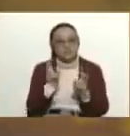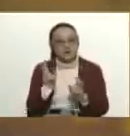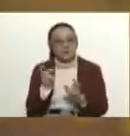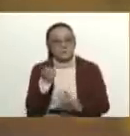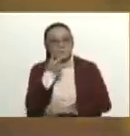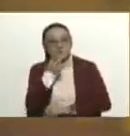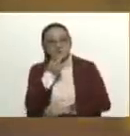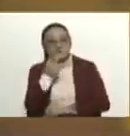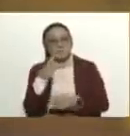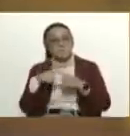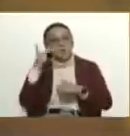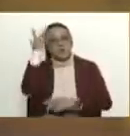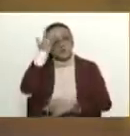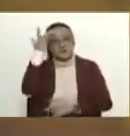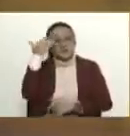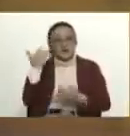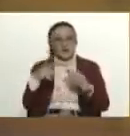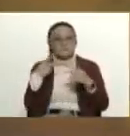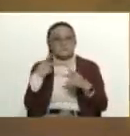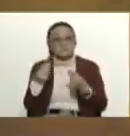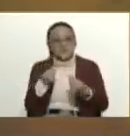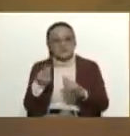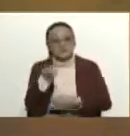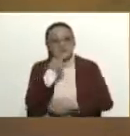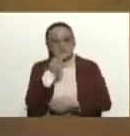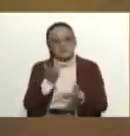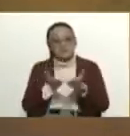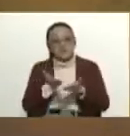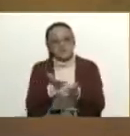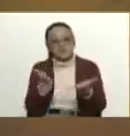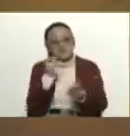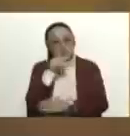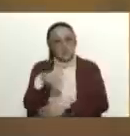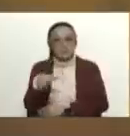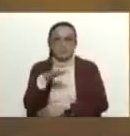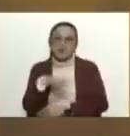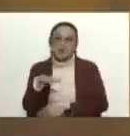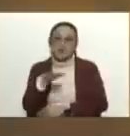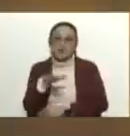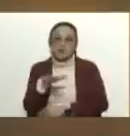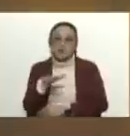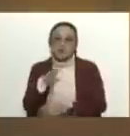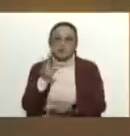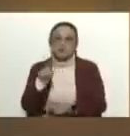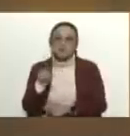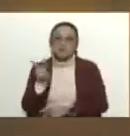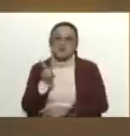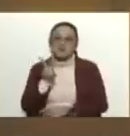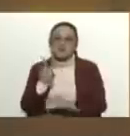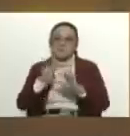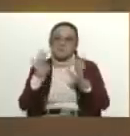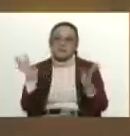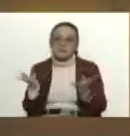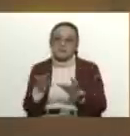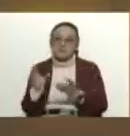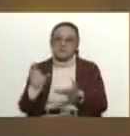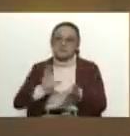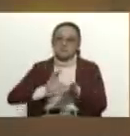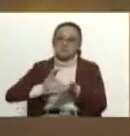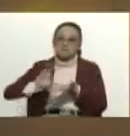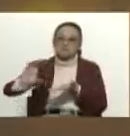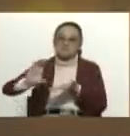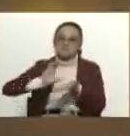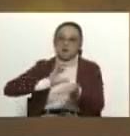cambio, la India está produciendo medicamentos al servicio de la población y sobre todo Venezuela. En medio de la pandemia recibió esas donaciones